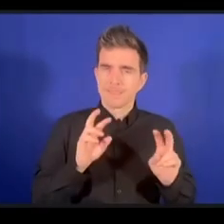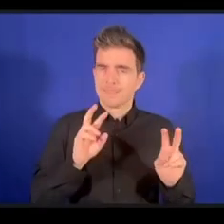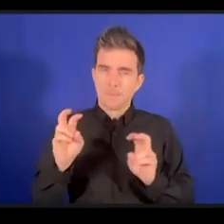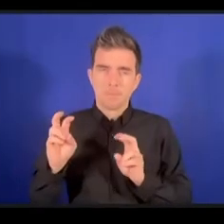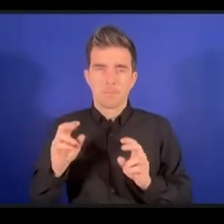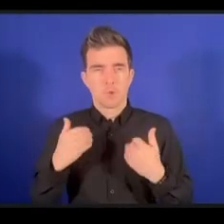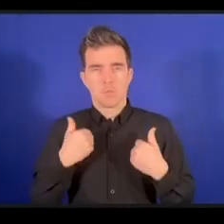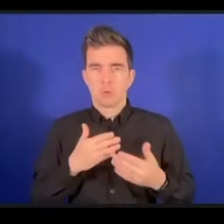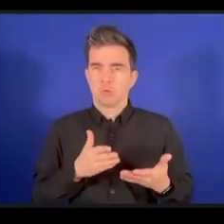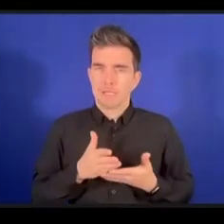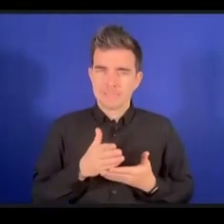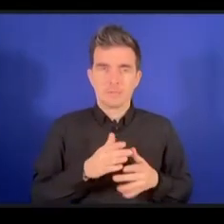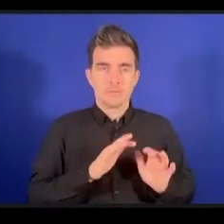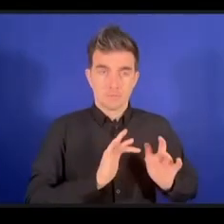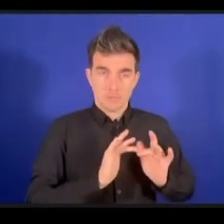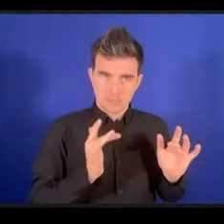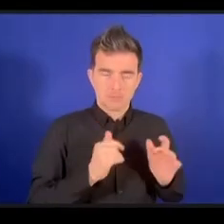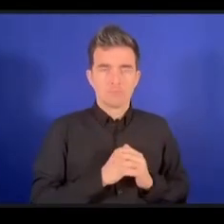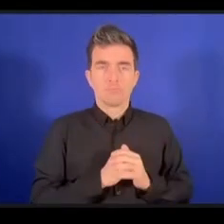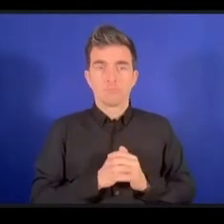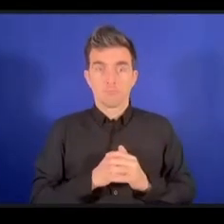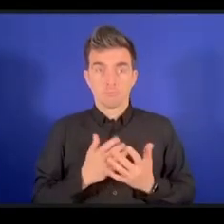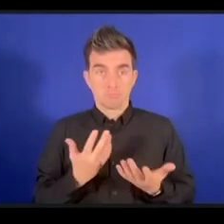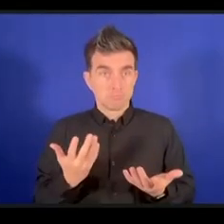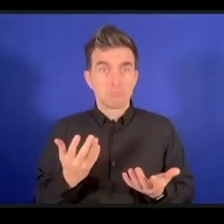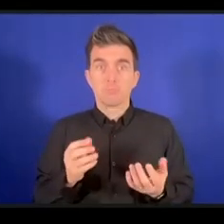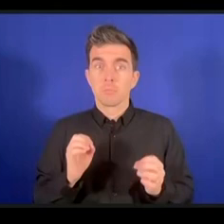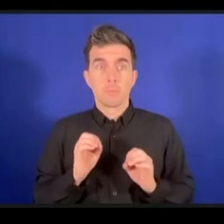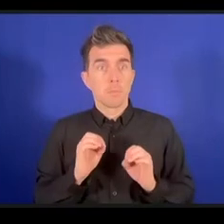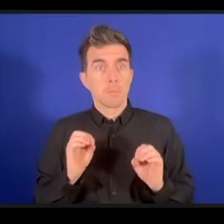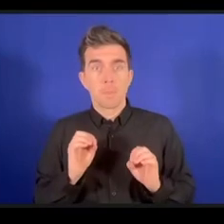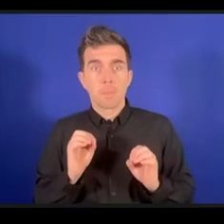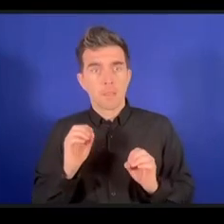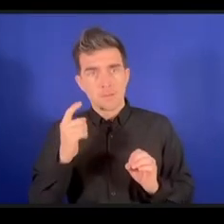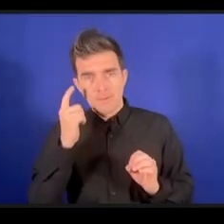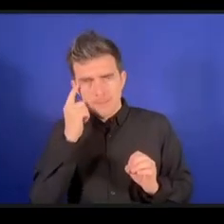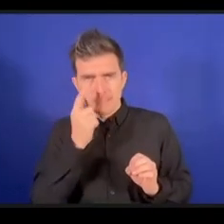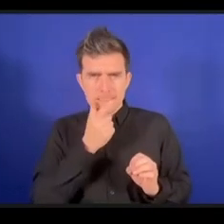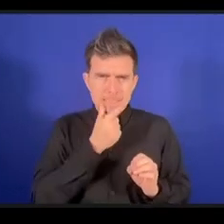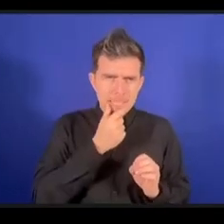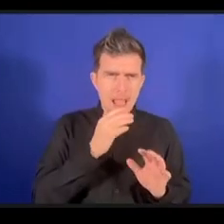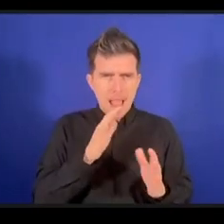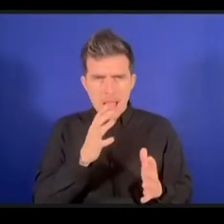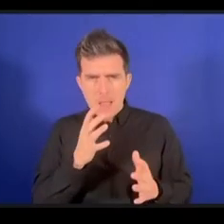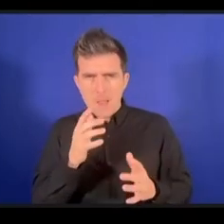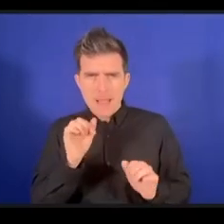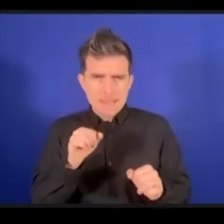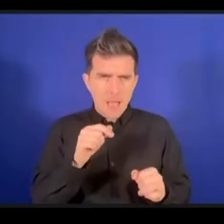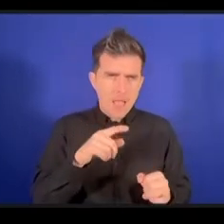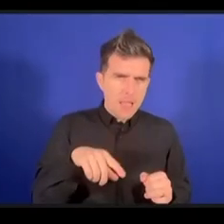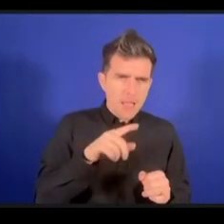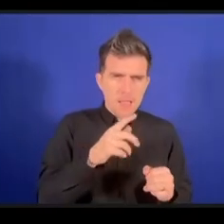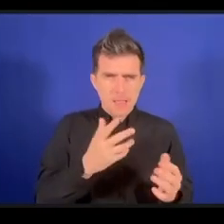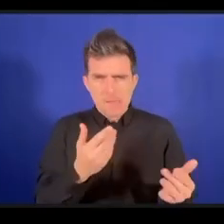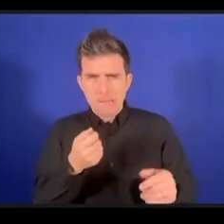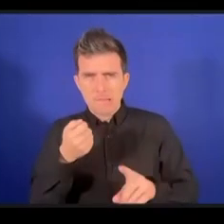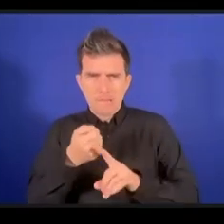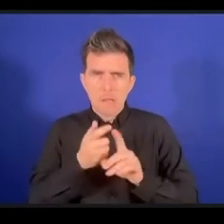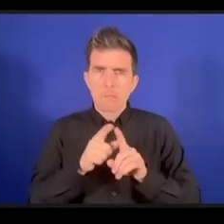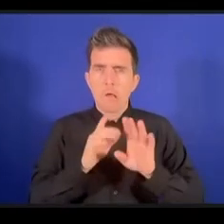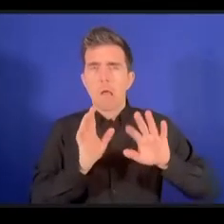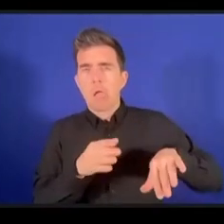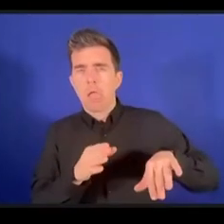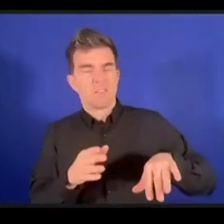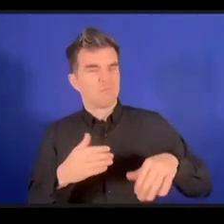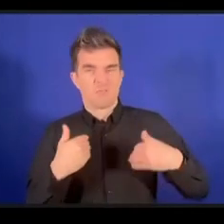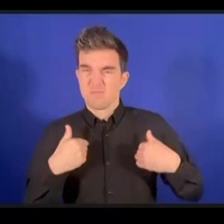derechos laborables por ello proteger estos derechos es muy importante hemos creado mapas de trabajos en nueve sectores está